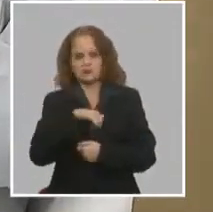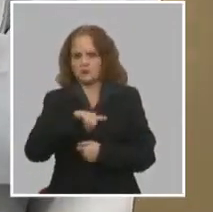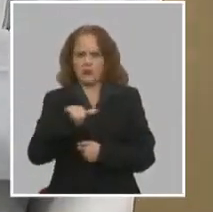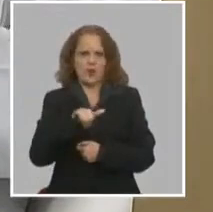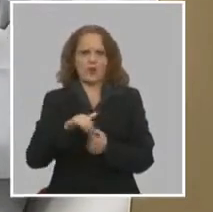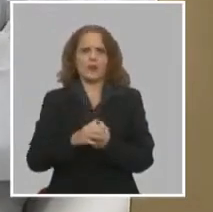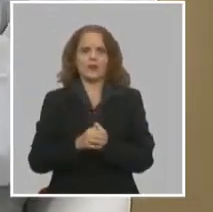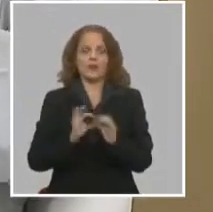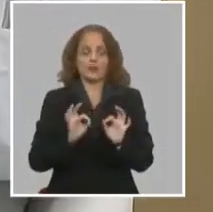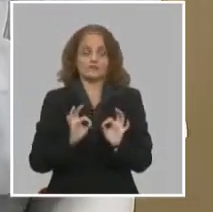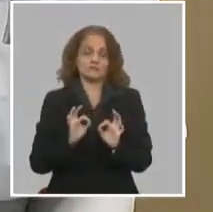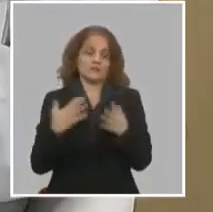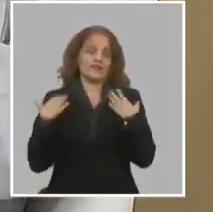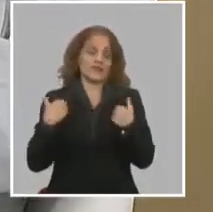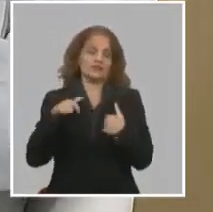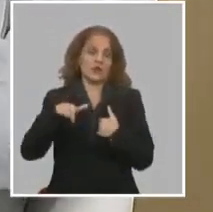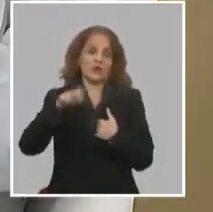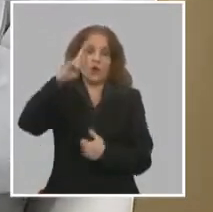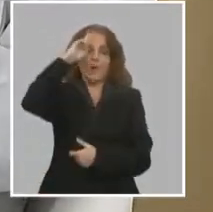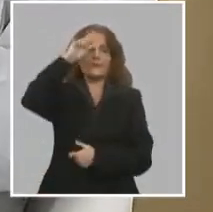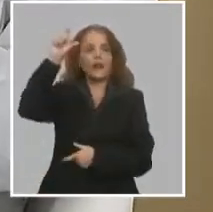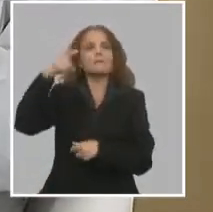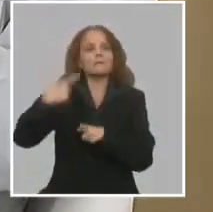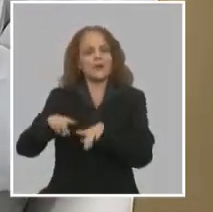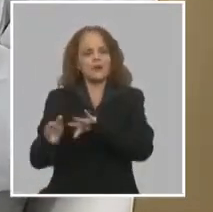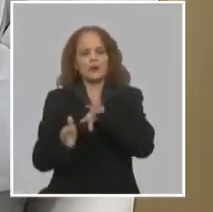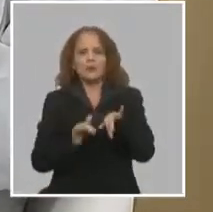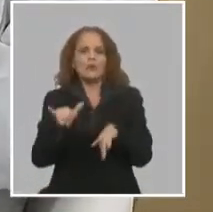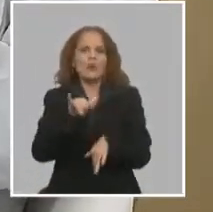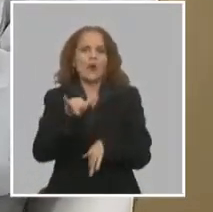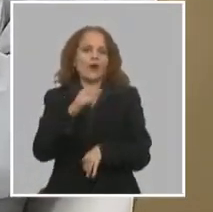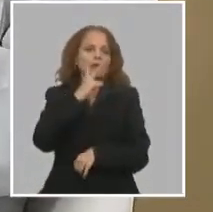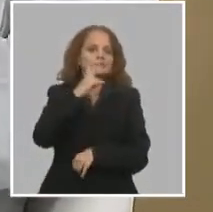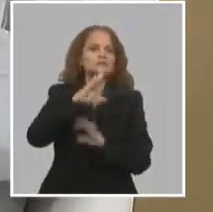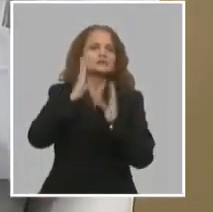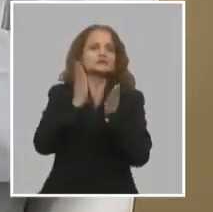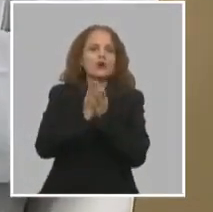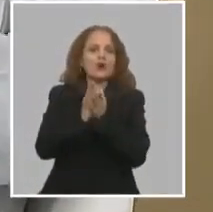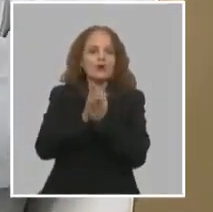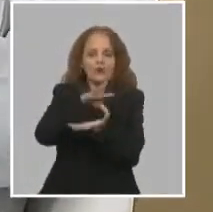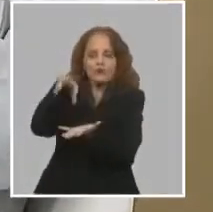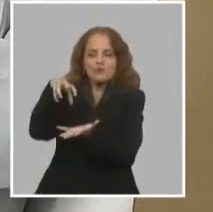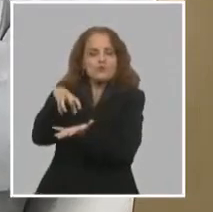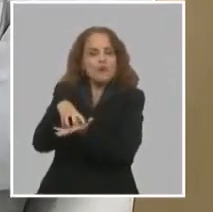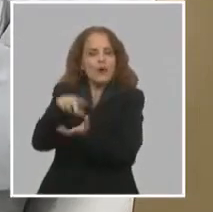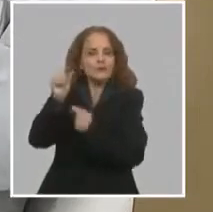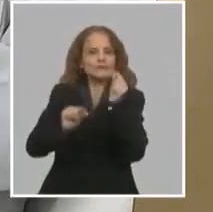como en la dirección del hospital, pero también atendiendo los centros de aislamiento,